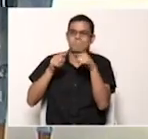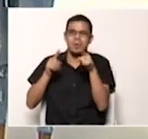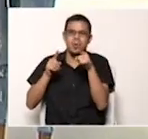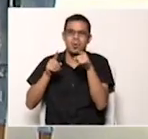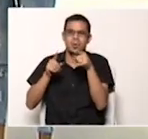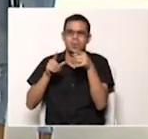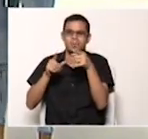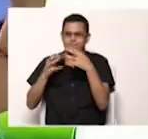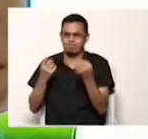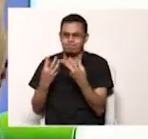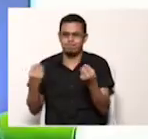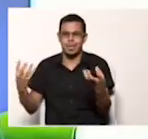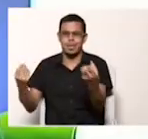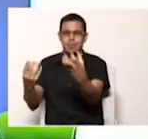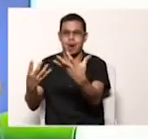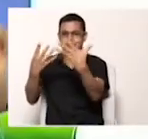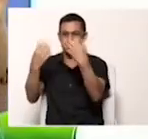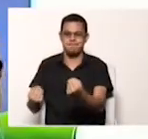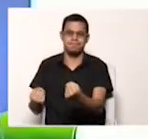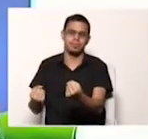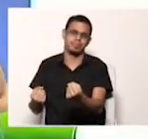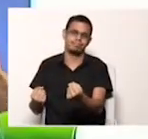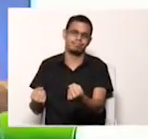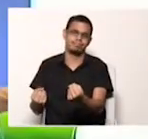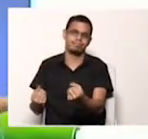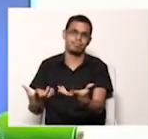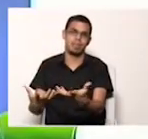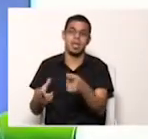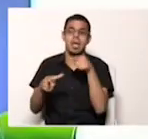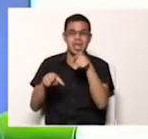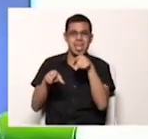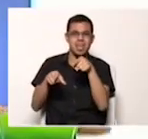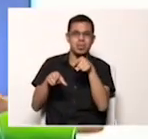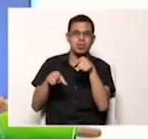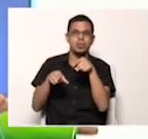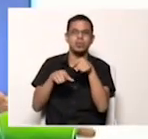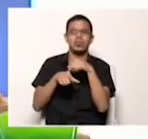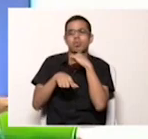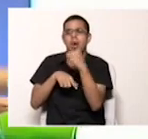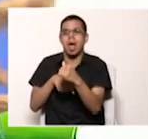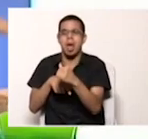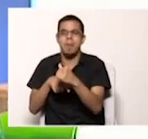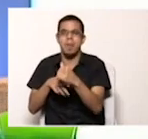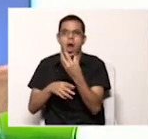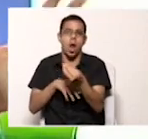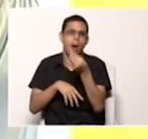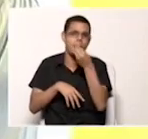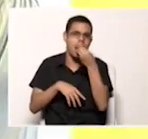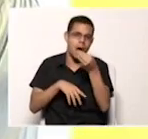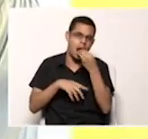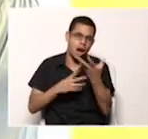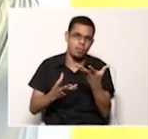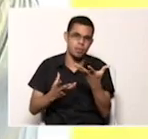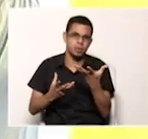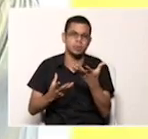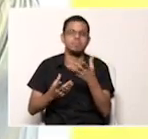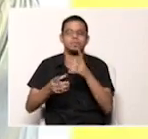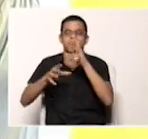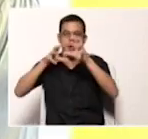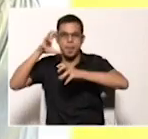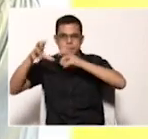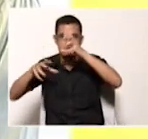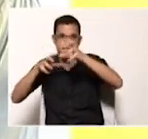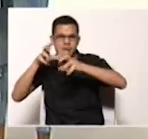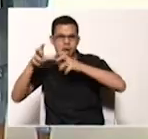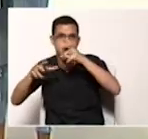Eso también afecta las fuentes naturales de alimentación de los animales y de todo ese ecosistema que